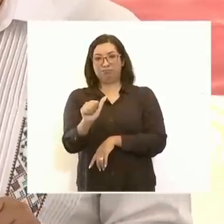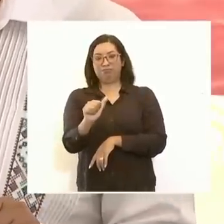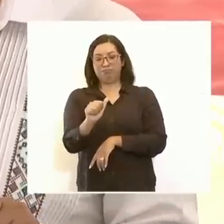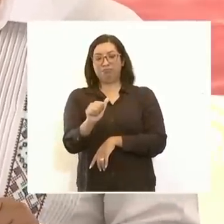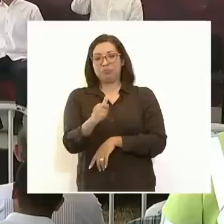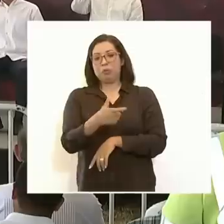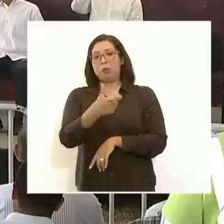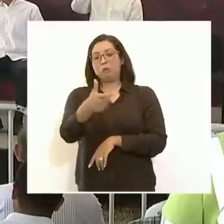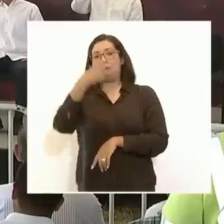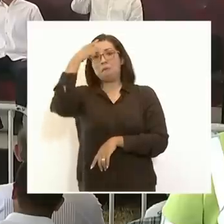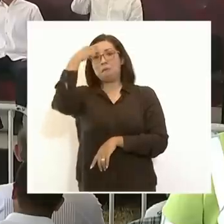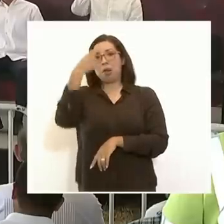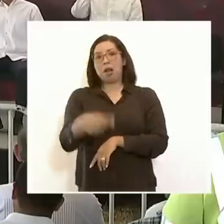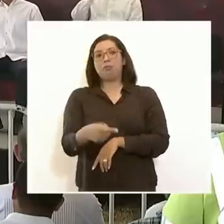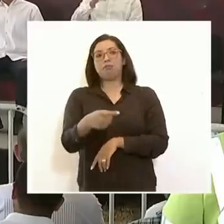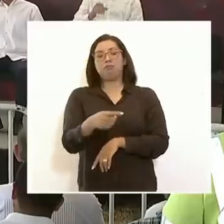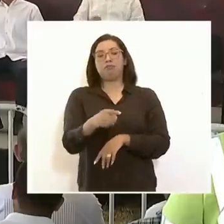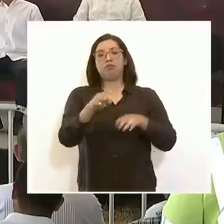la laguna,